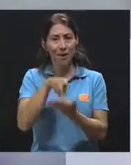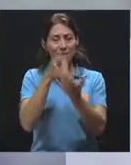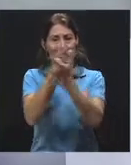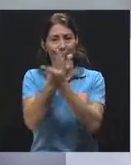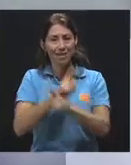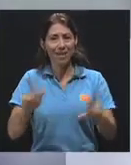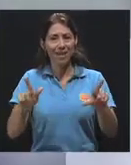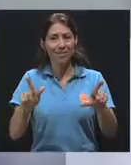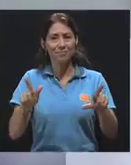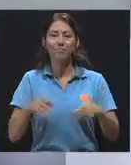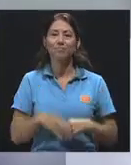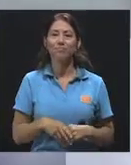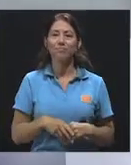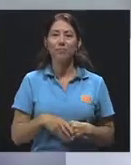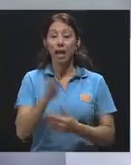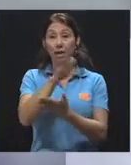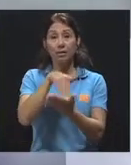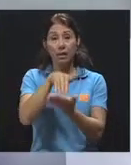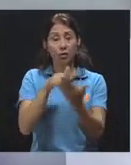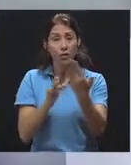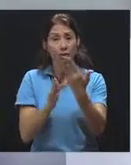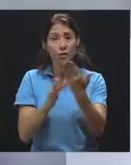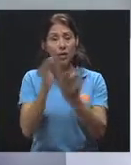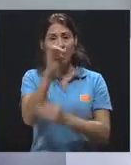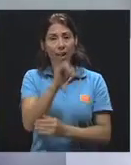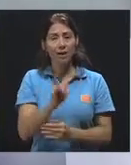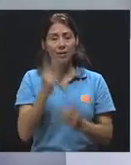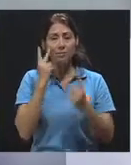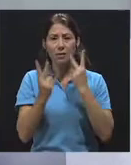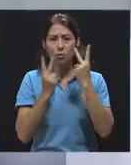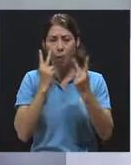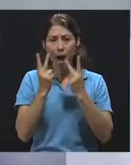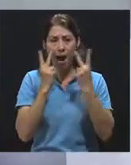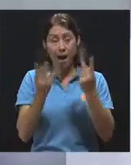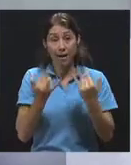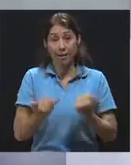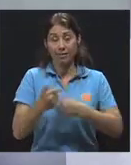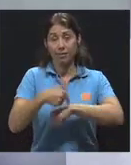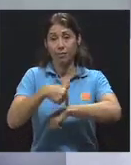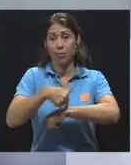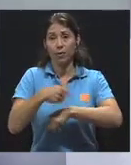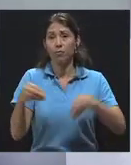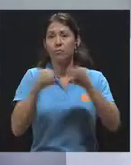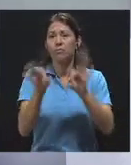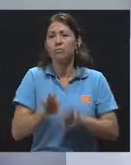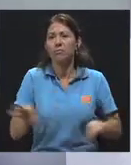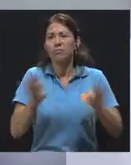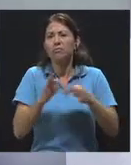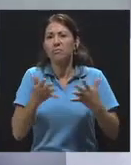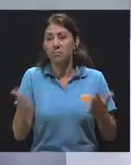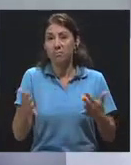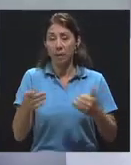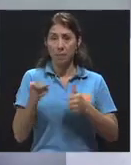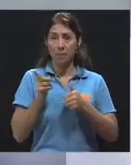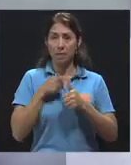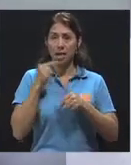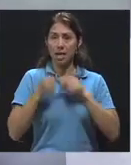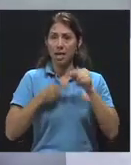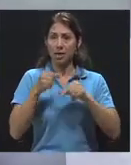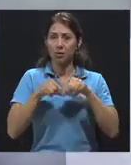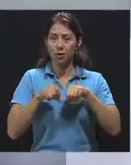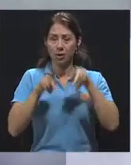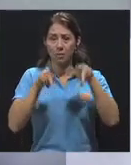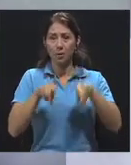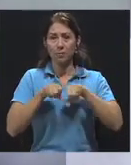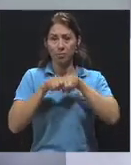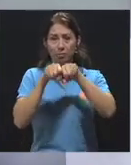La Libertad. Claro. El Centro de Tecnología y Artes Visuales, digamos, en este momento lo más importante es que tiene una